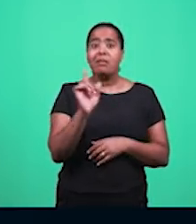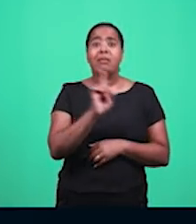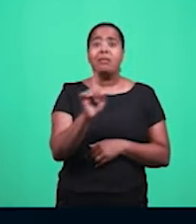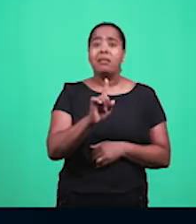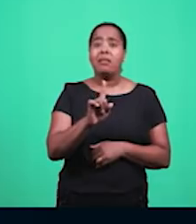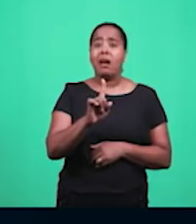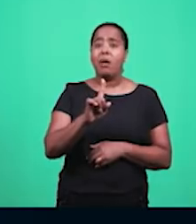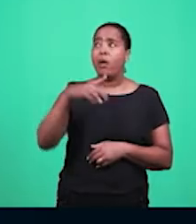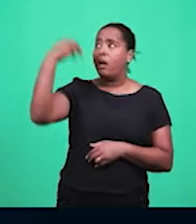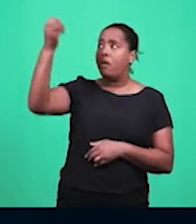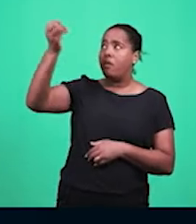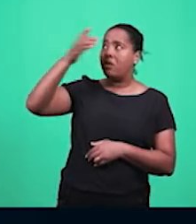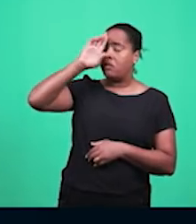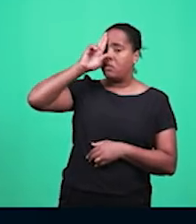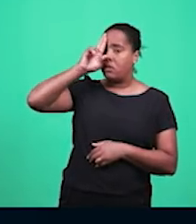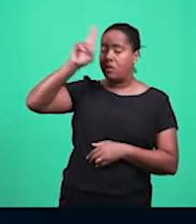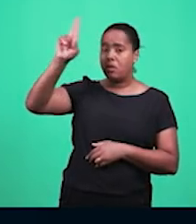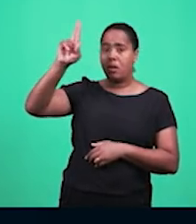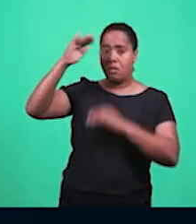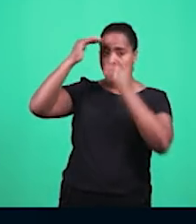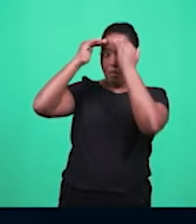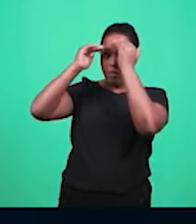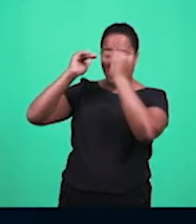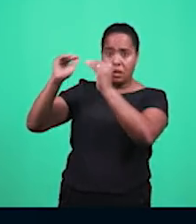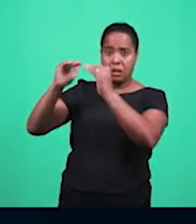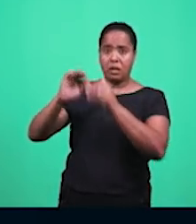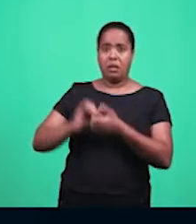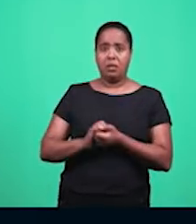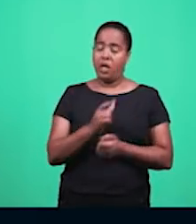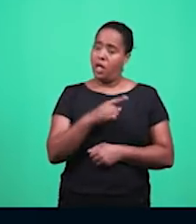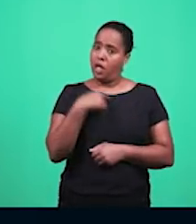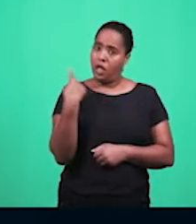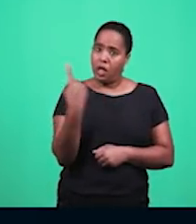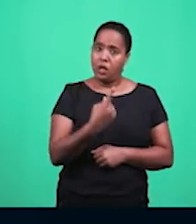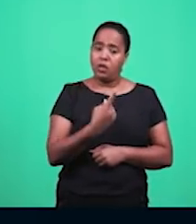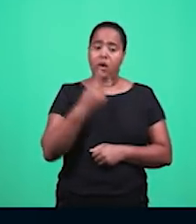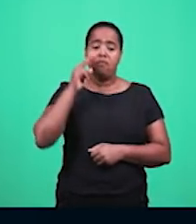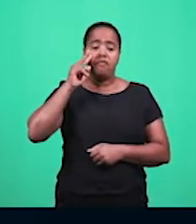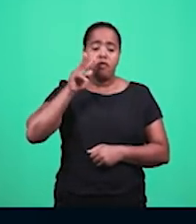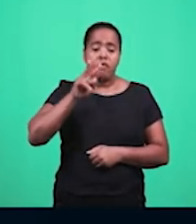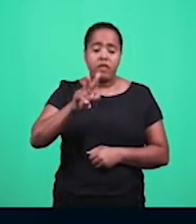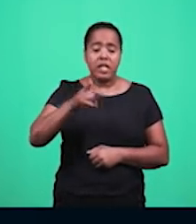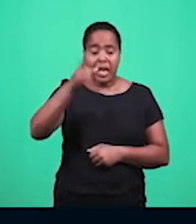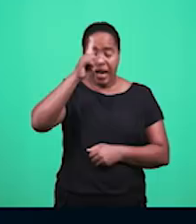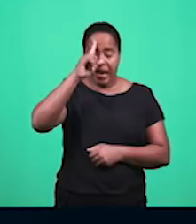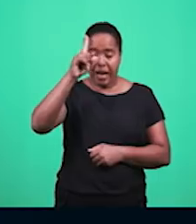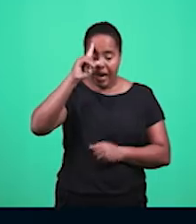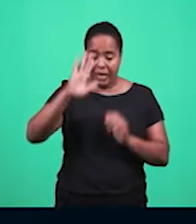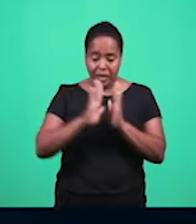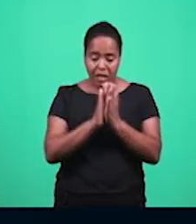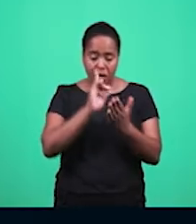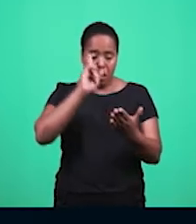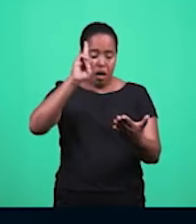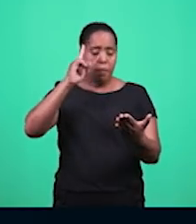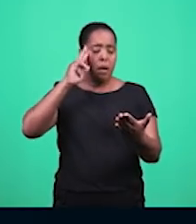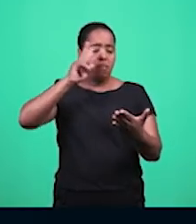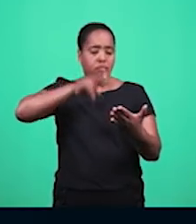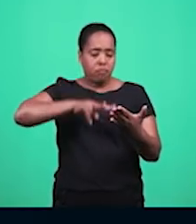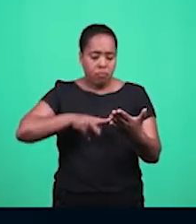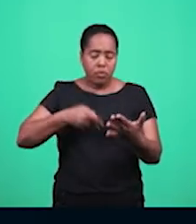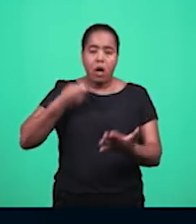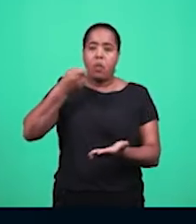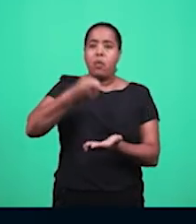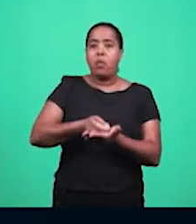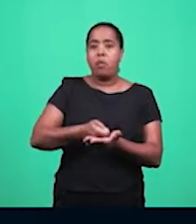lo que el señor nos concedió y saber que nosotros vamos a ver la palabra de dios cumplida sobre